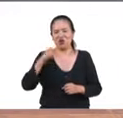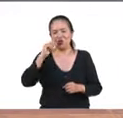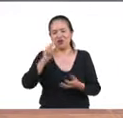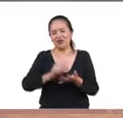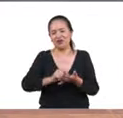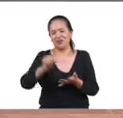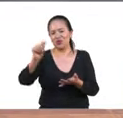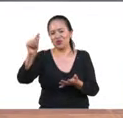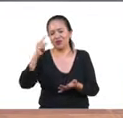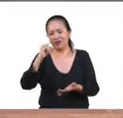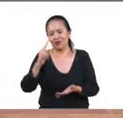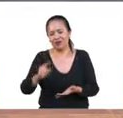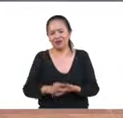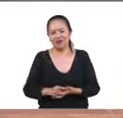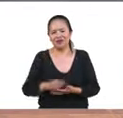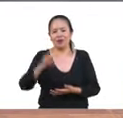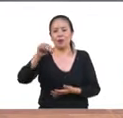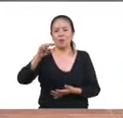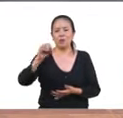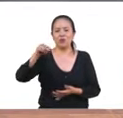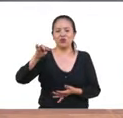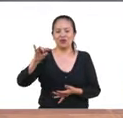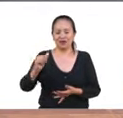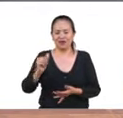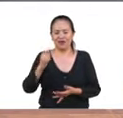que. Mónica Garza. Mónica